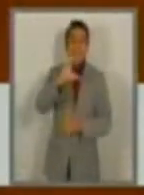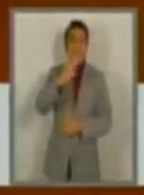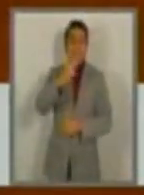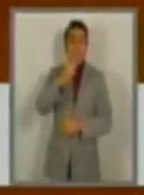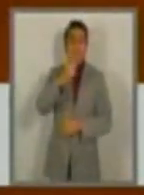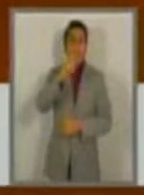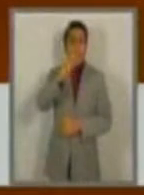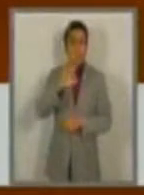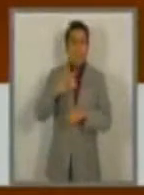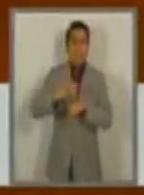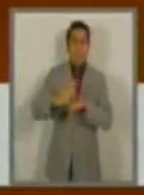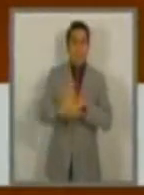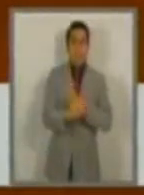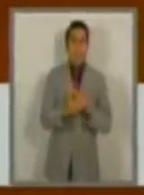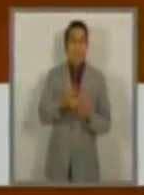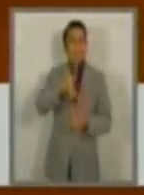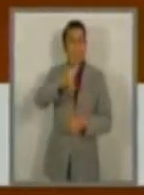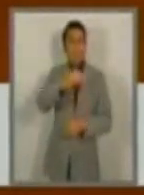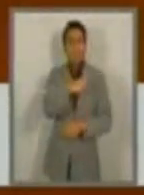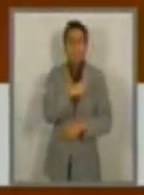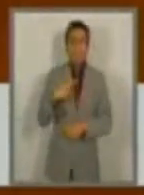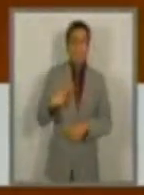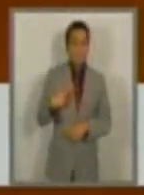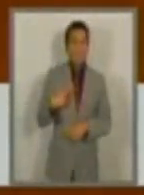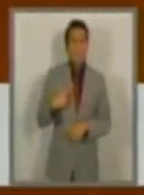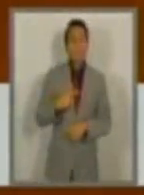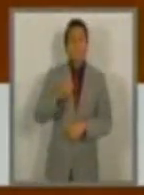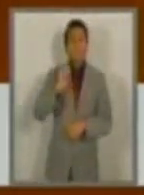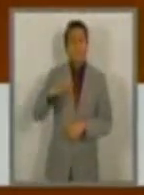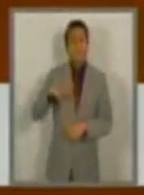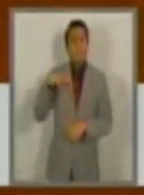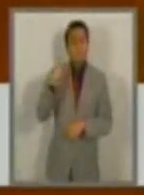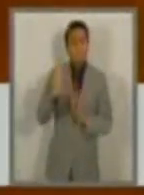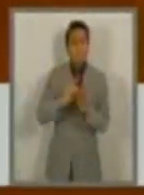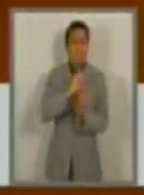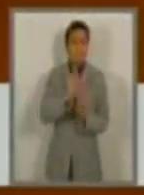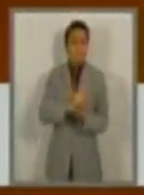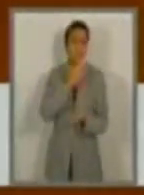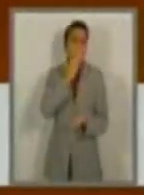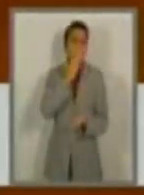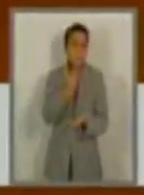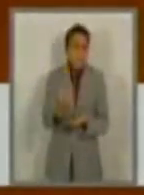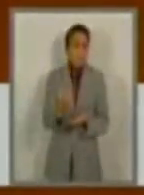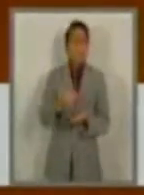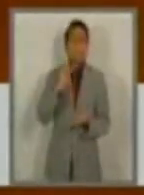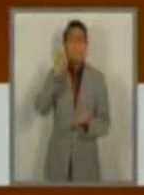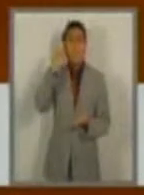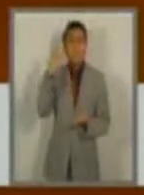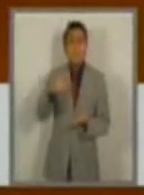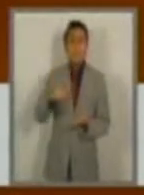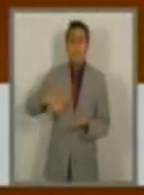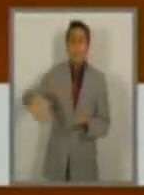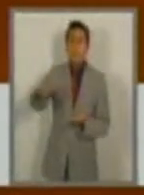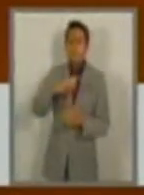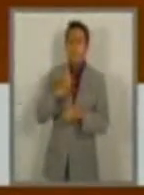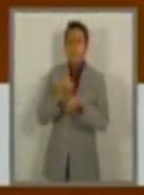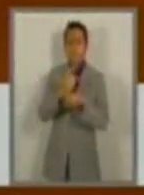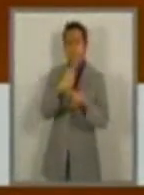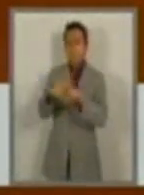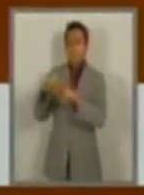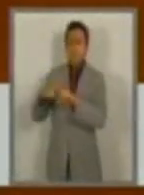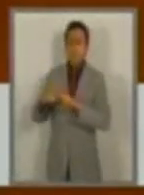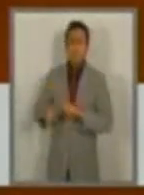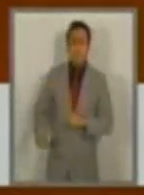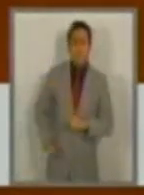buen esfuerzo. Se establecen ya los presupuestos que tendrán las entidades públicas en el gasto de publicidad. Habrá